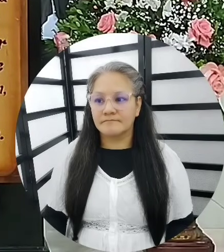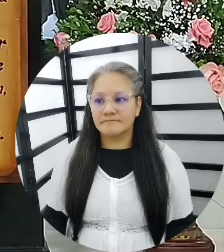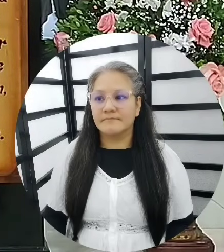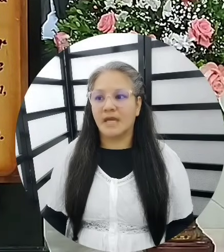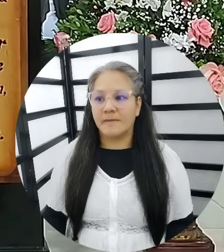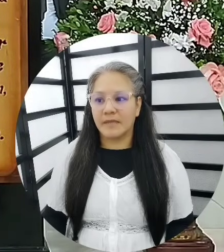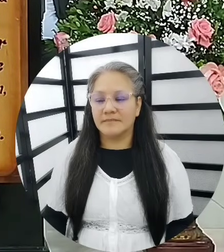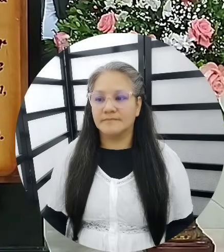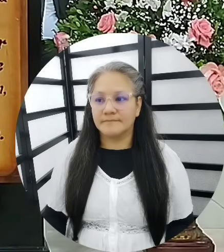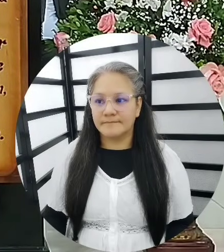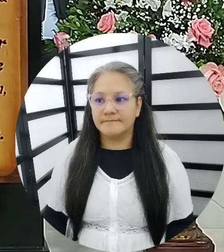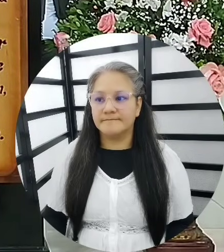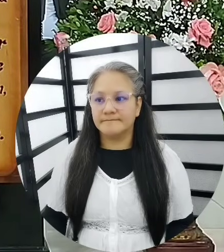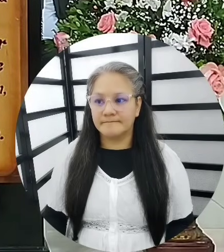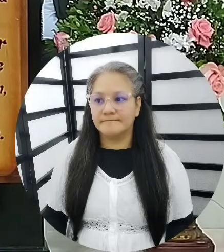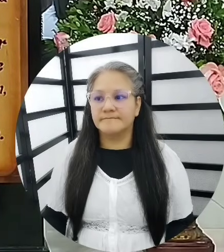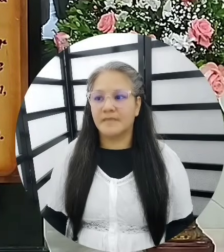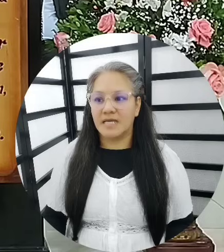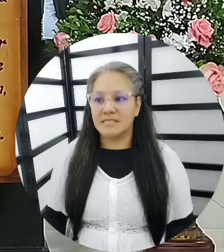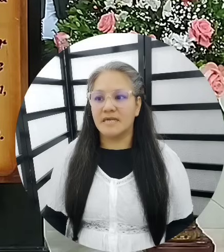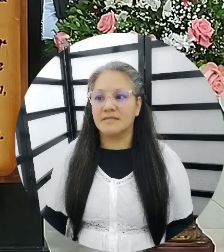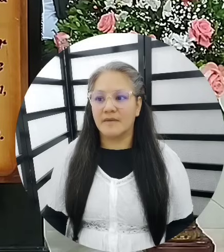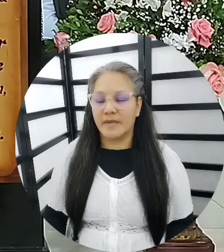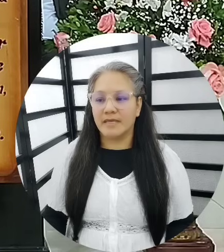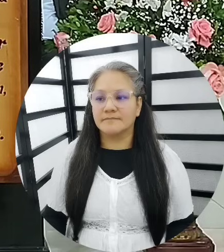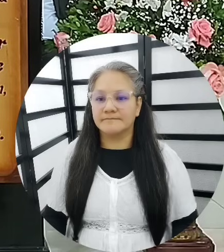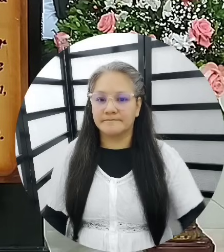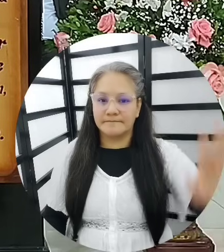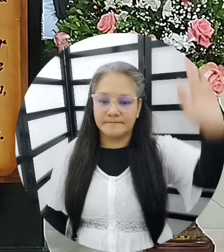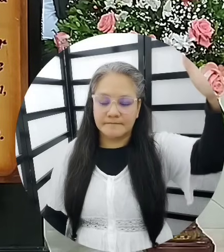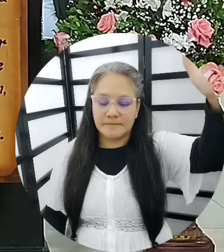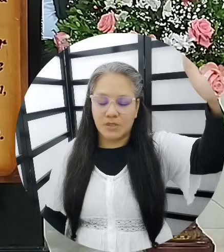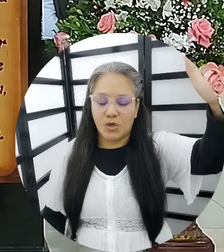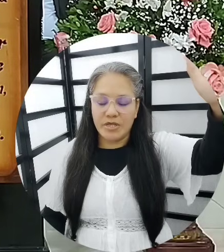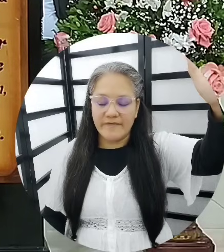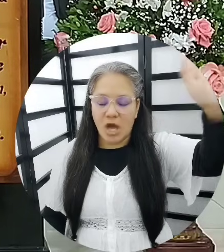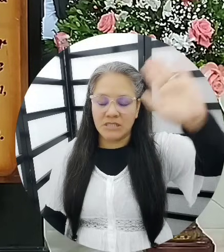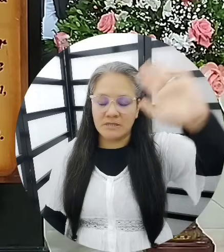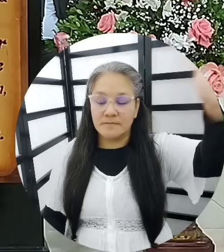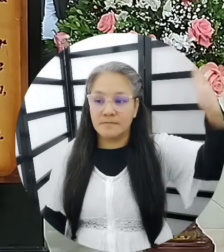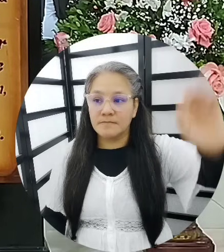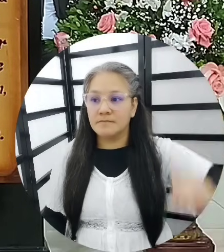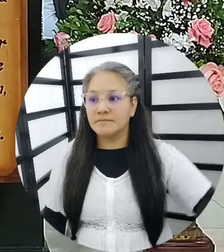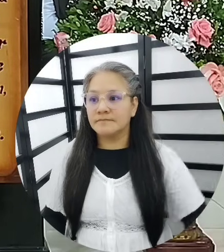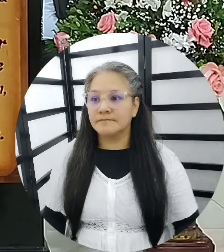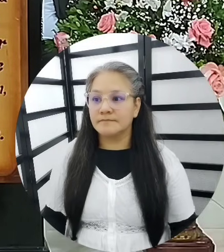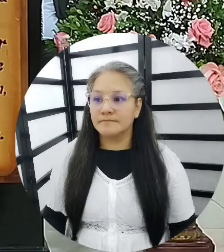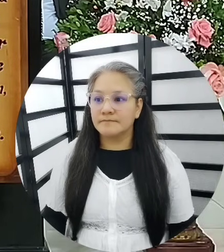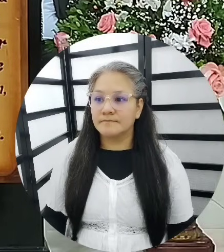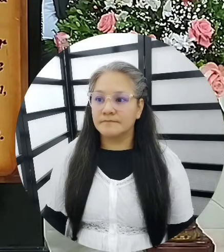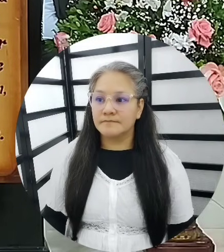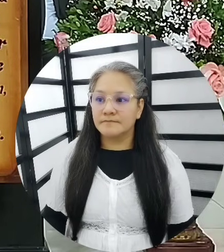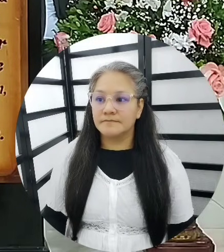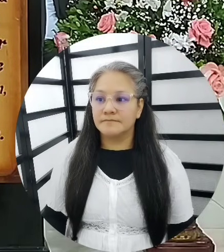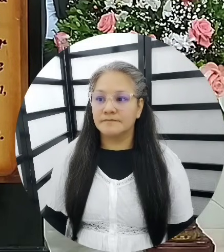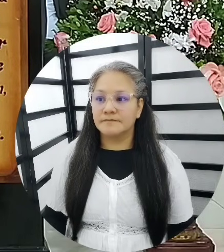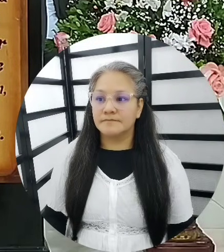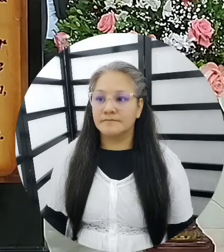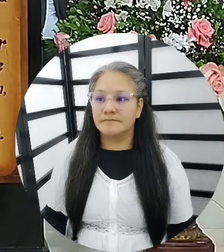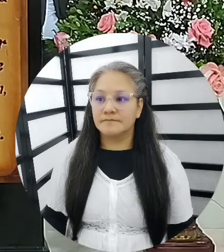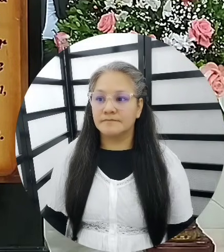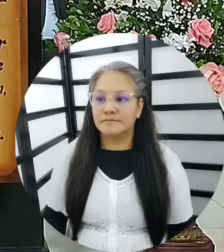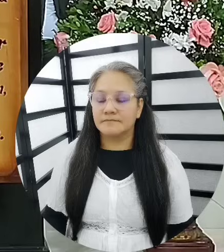son negociables, no pueden cambiarse. Amén, hermanos. Muchos dicen, la obra